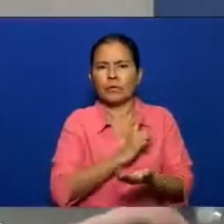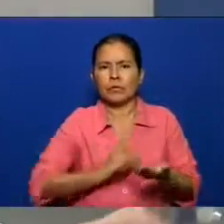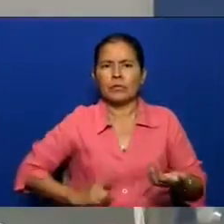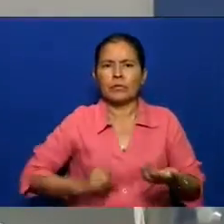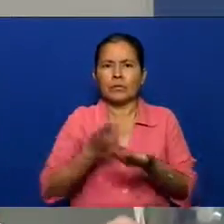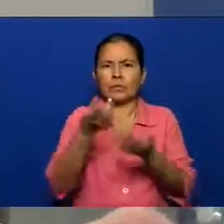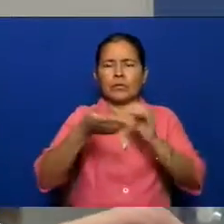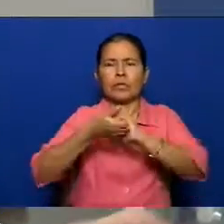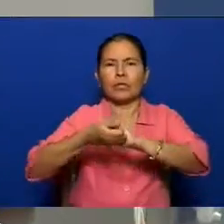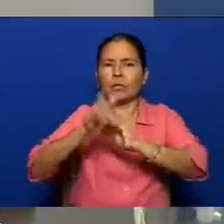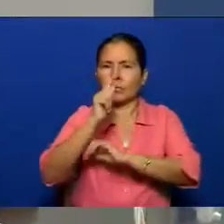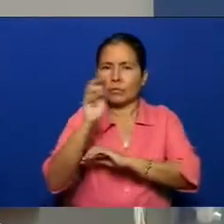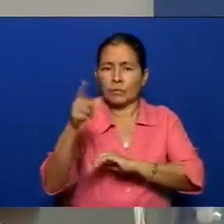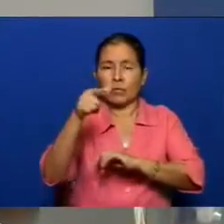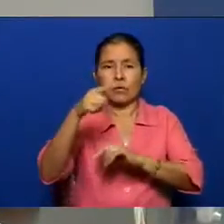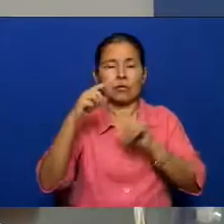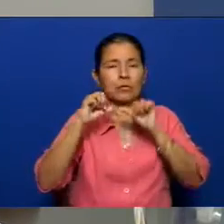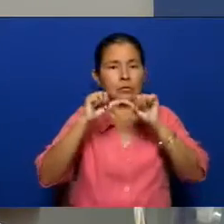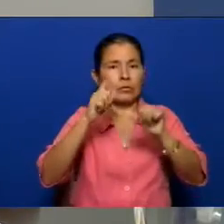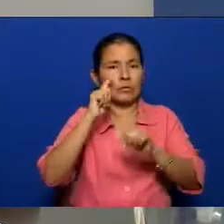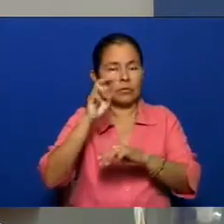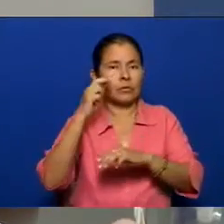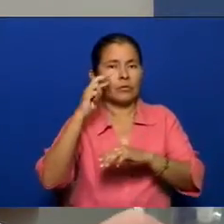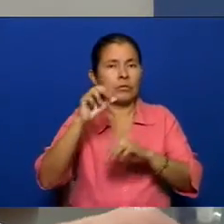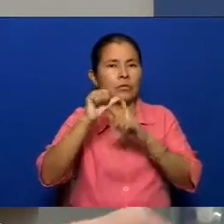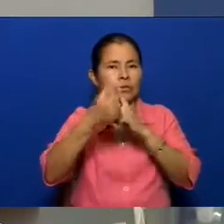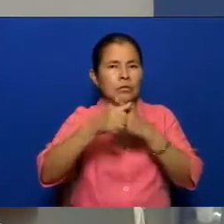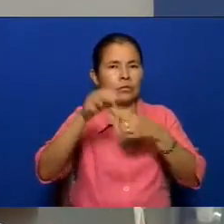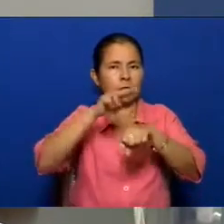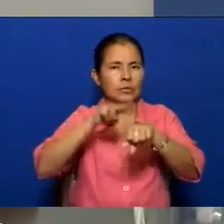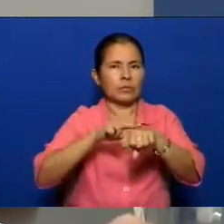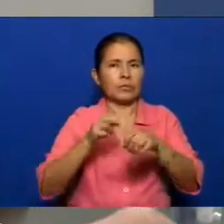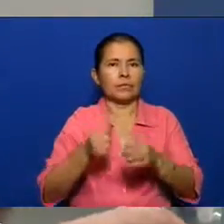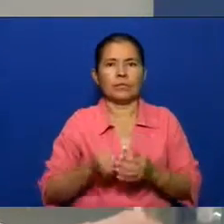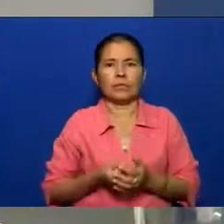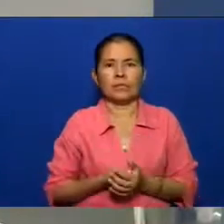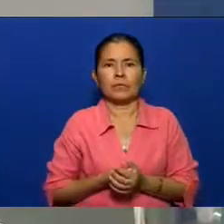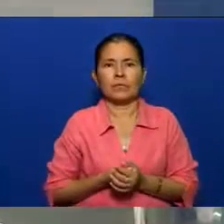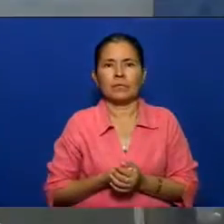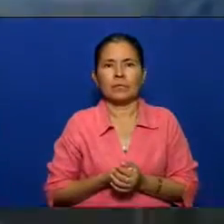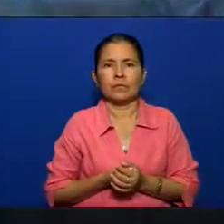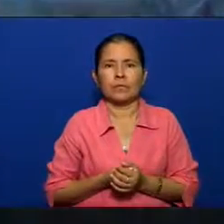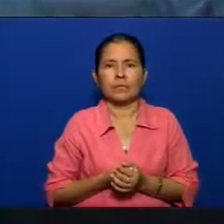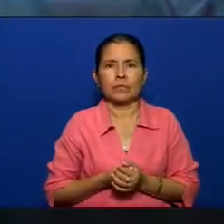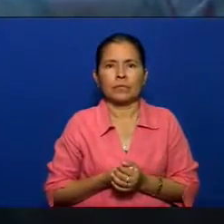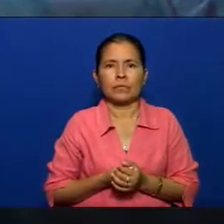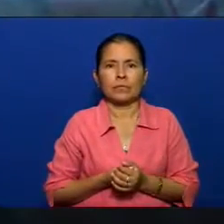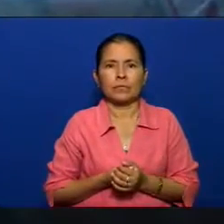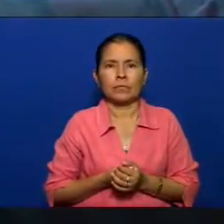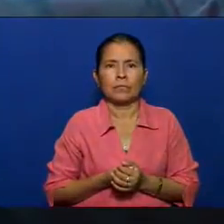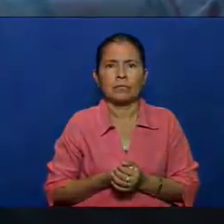amigos televidentes, les invitamos a seguir en sintonía del canal parlamentario. Creo que hablamos.